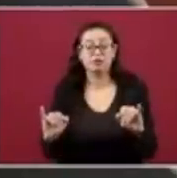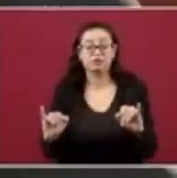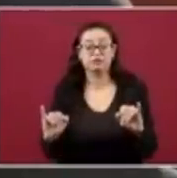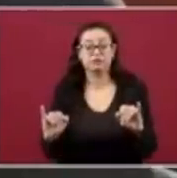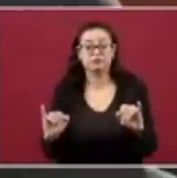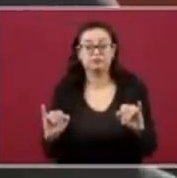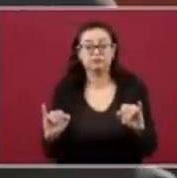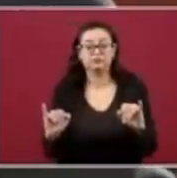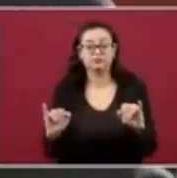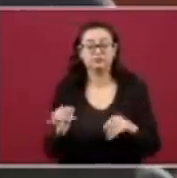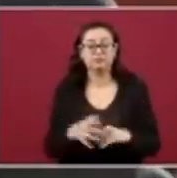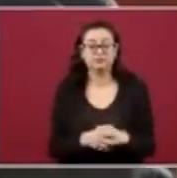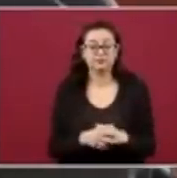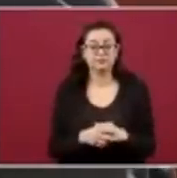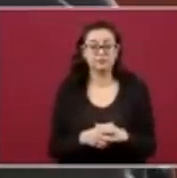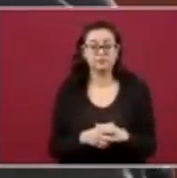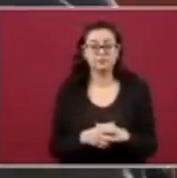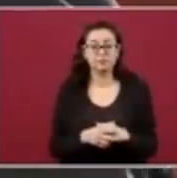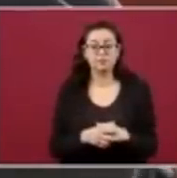Se